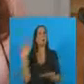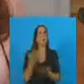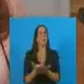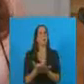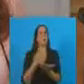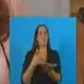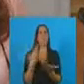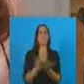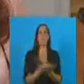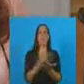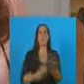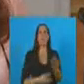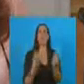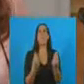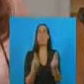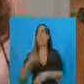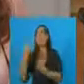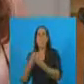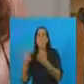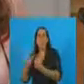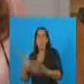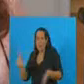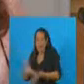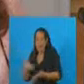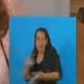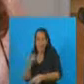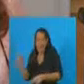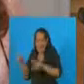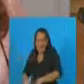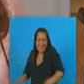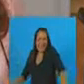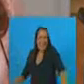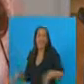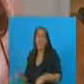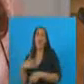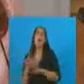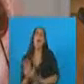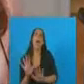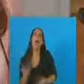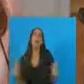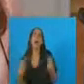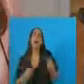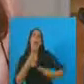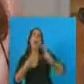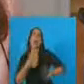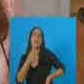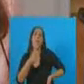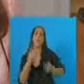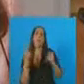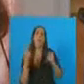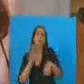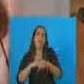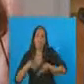Había cientos y cientos de niños y de adolescentes esperando ser operados de cardiopatías congénitas. Señores,